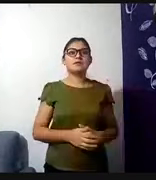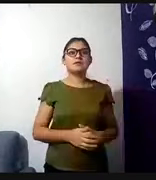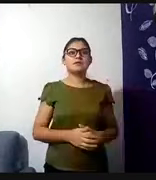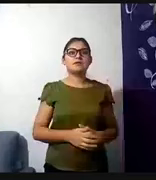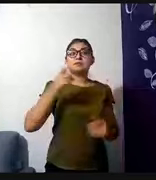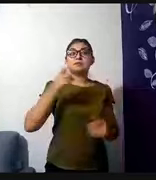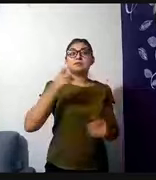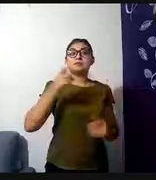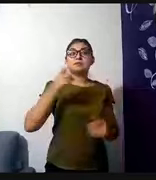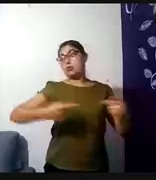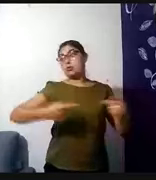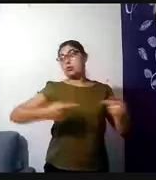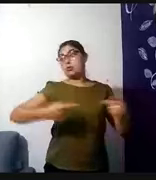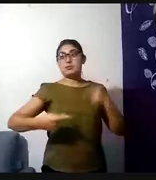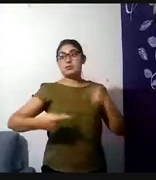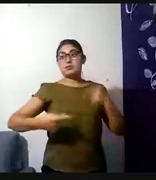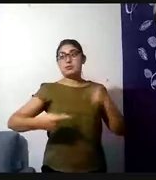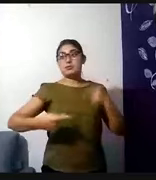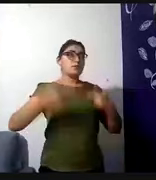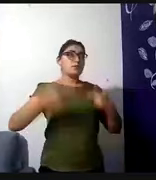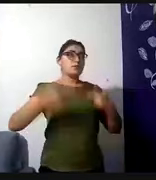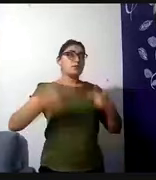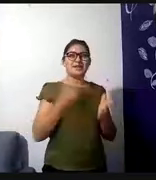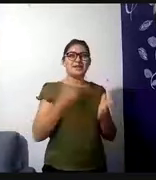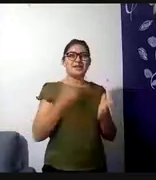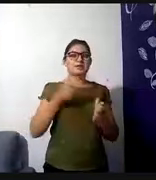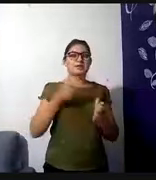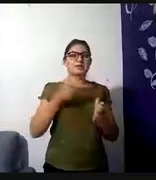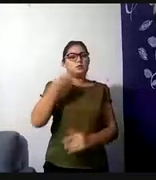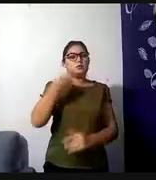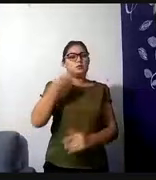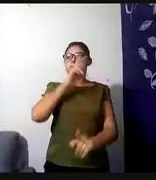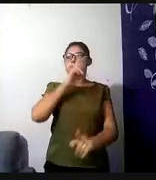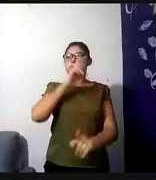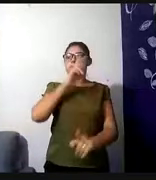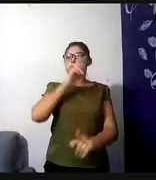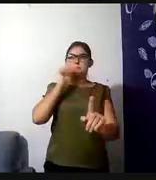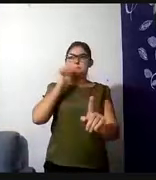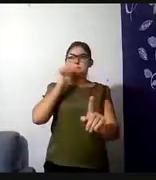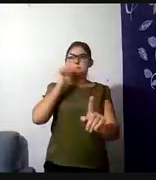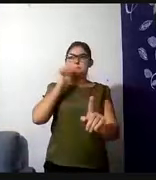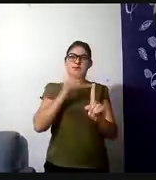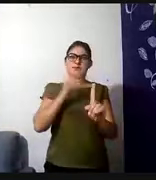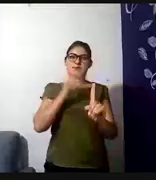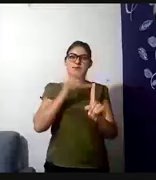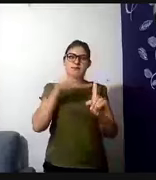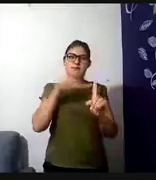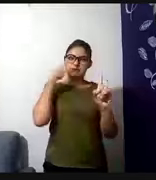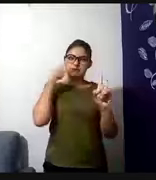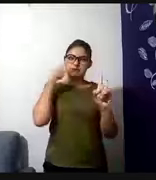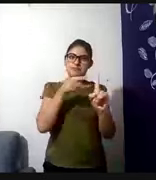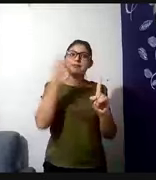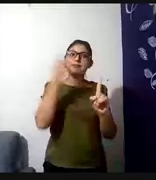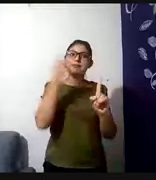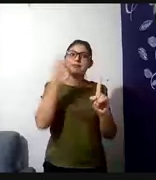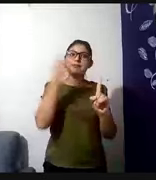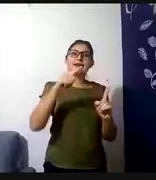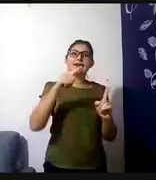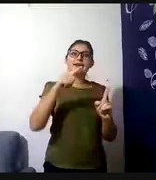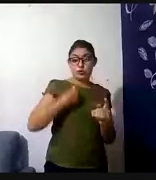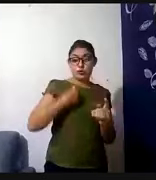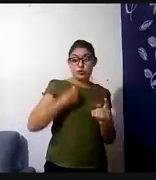una verdad que se repite muchas veces acaba volviéndose la última idea en la mente de la gente. Entonces, es la forma del contra el